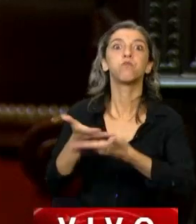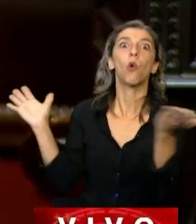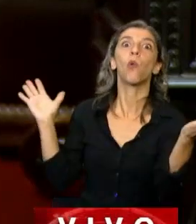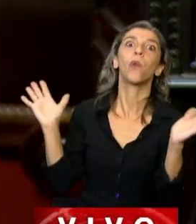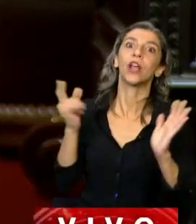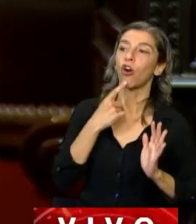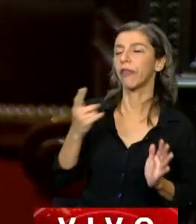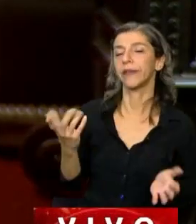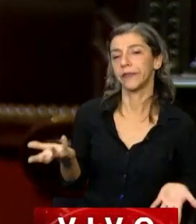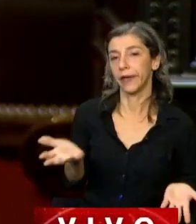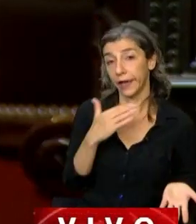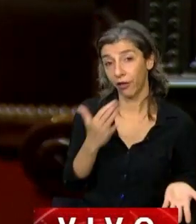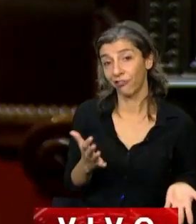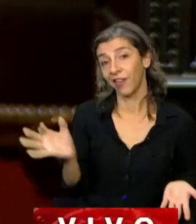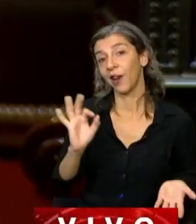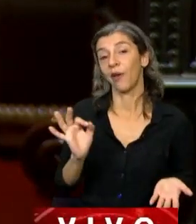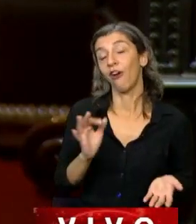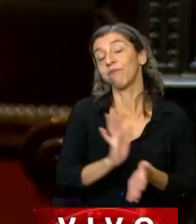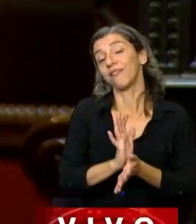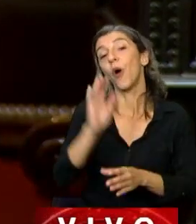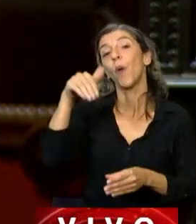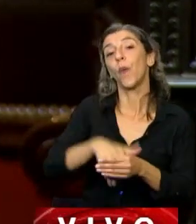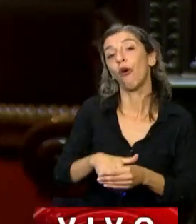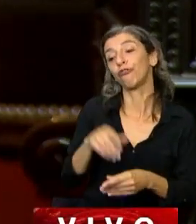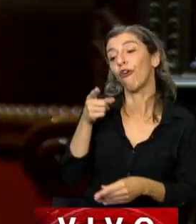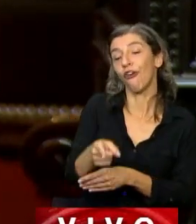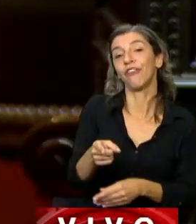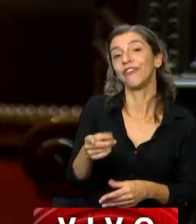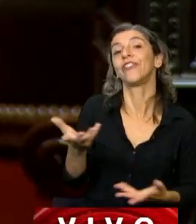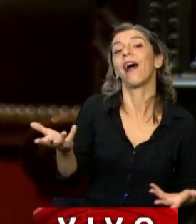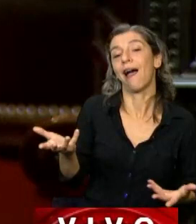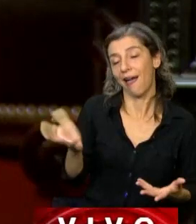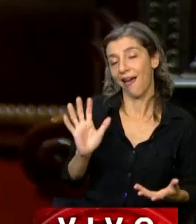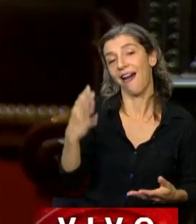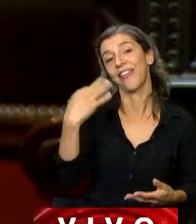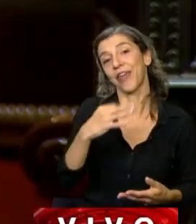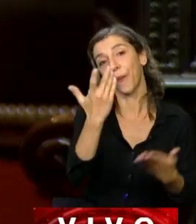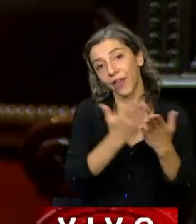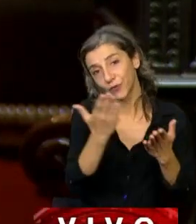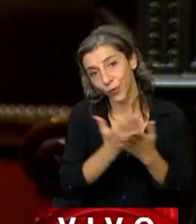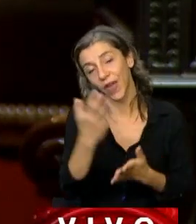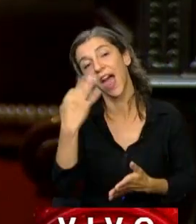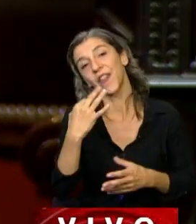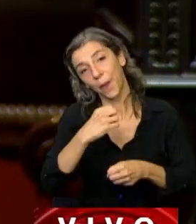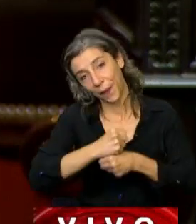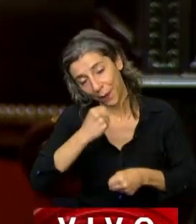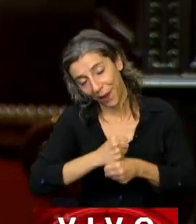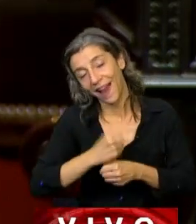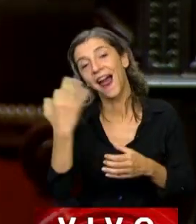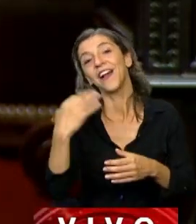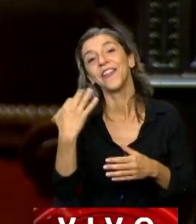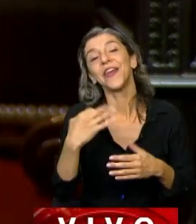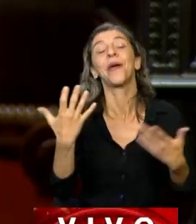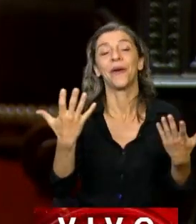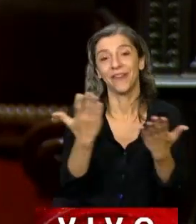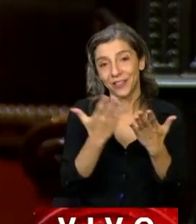y para votar en contra de un eslogan, hay que explicar, hay que estudiar, hay que trabajar. Y les